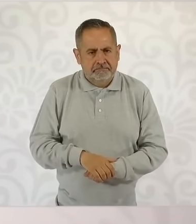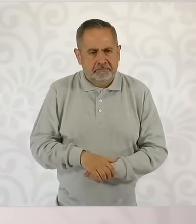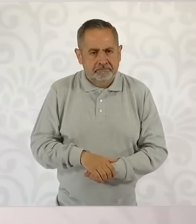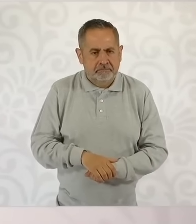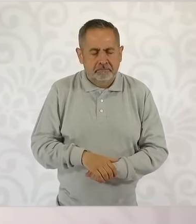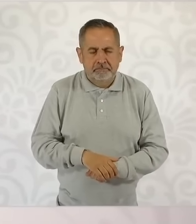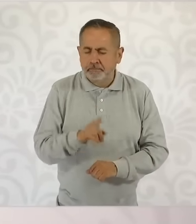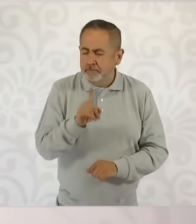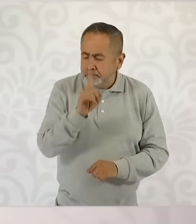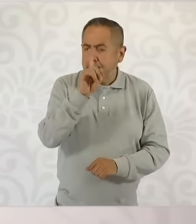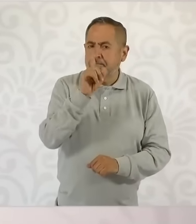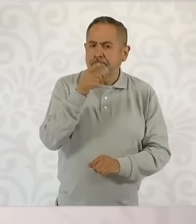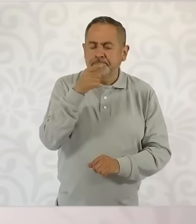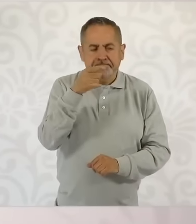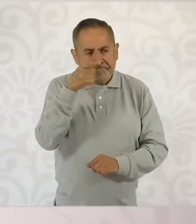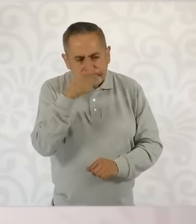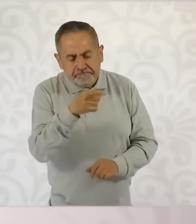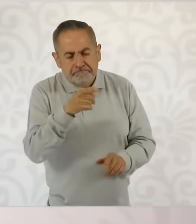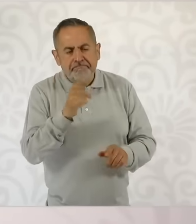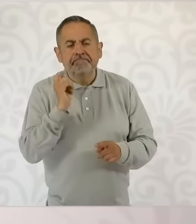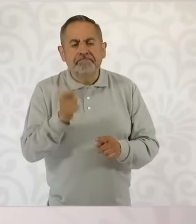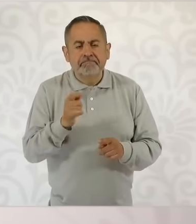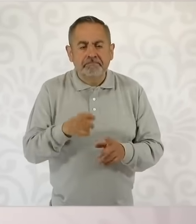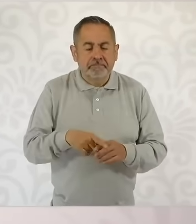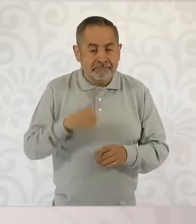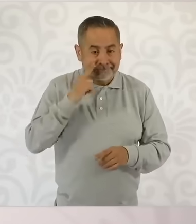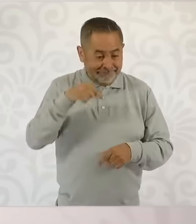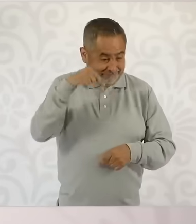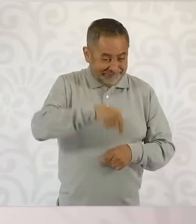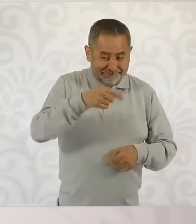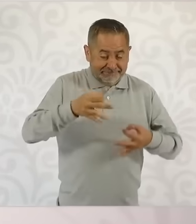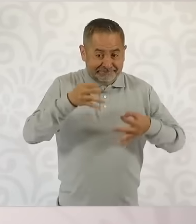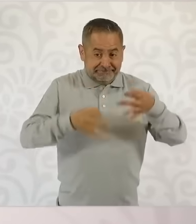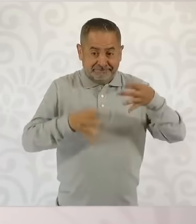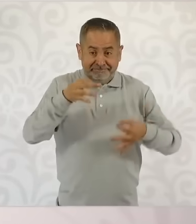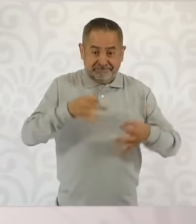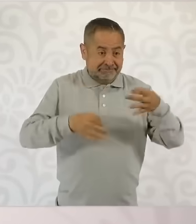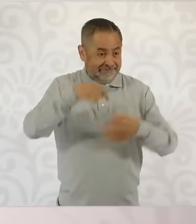Lo relevante es que un tribunal aquí